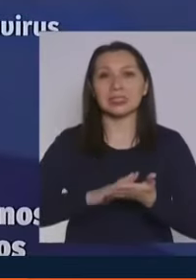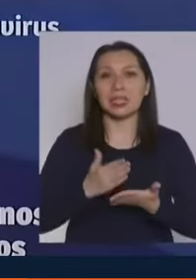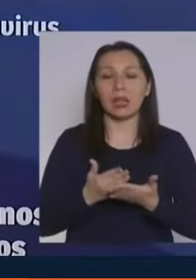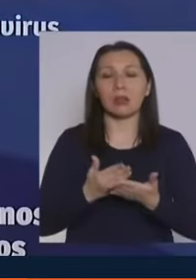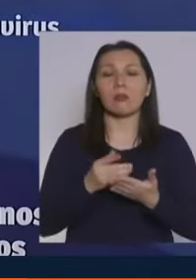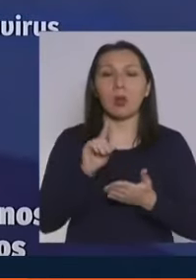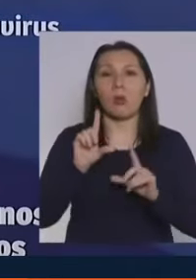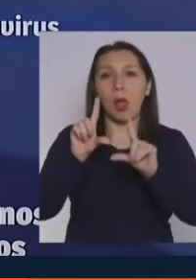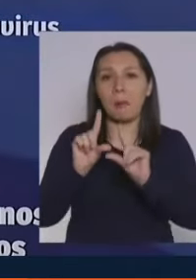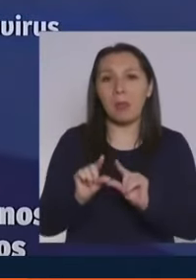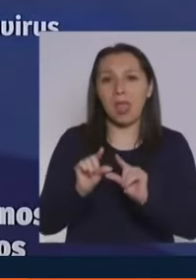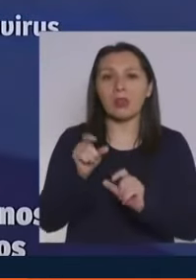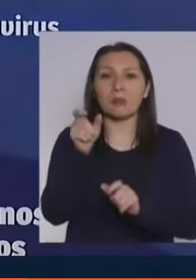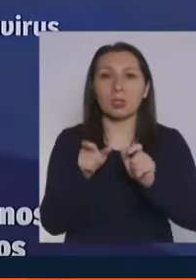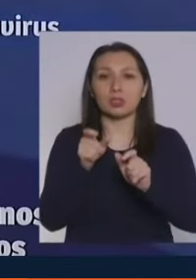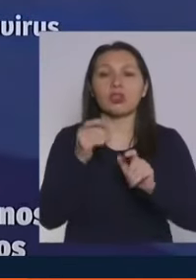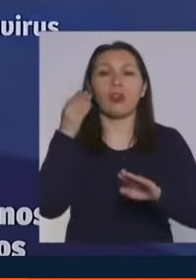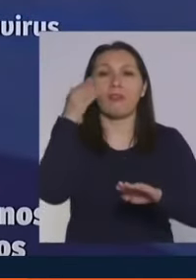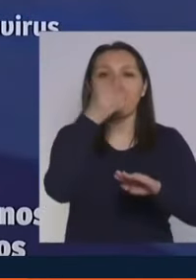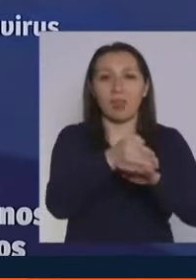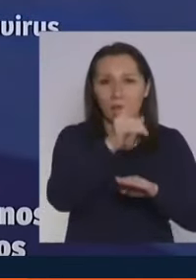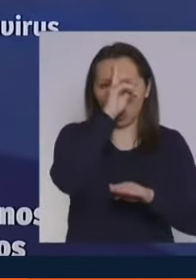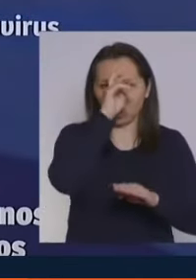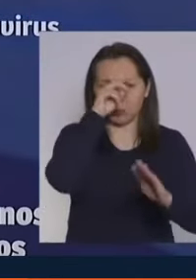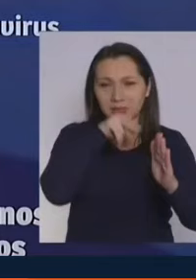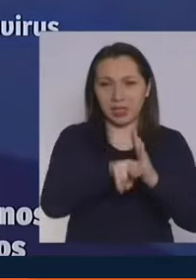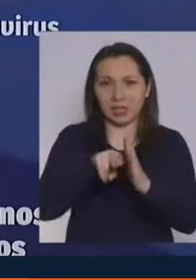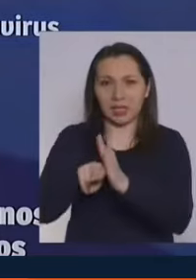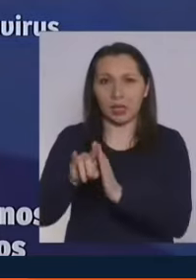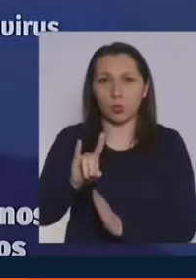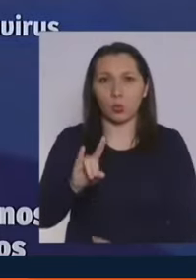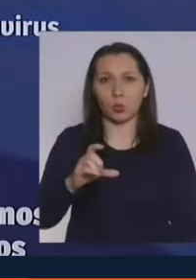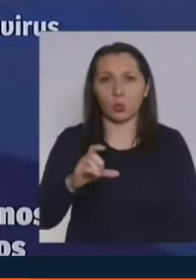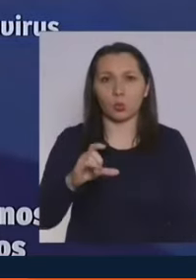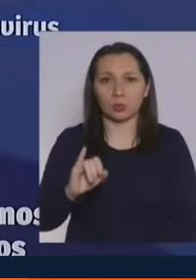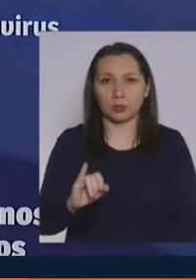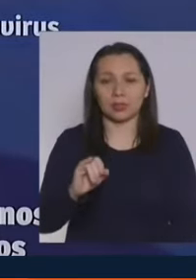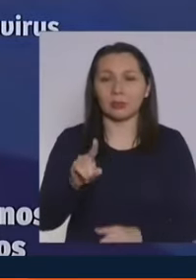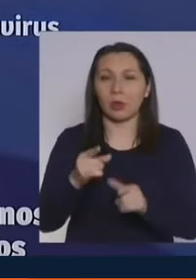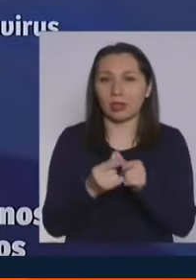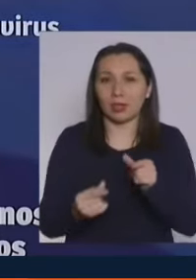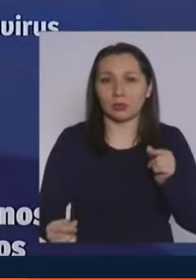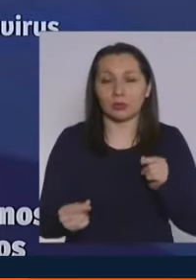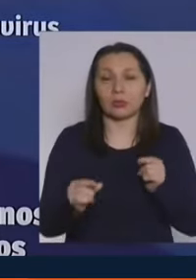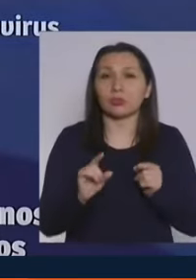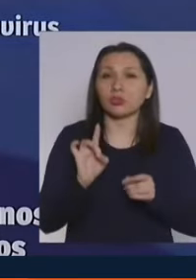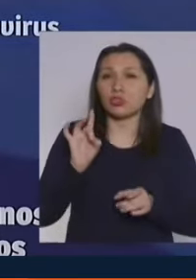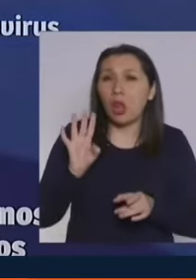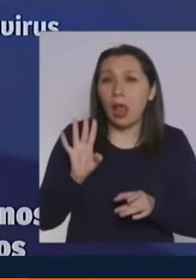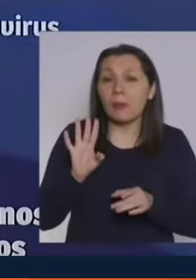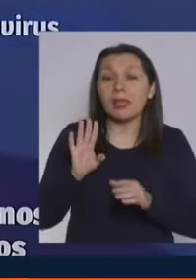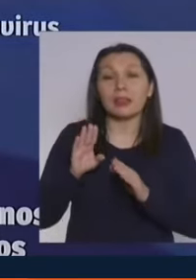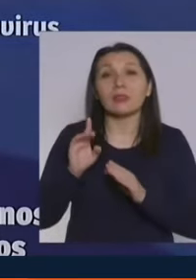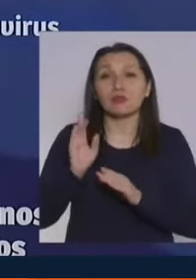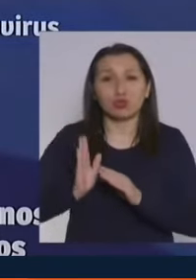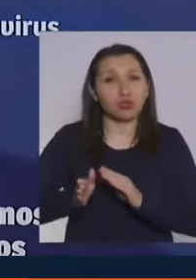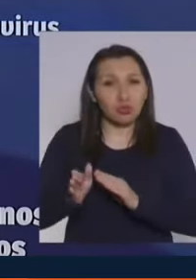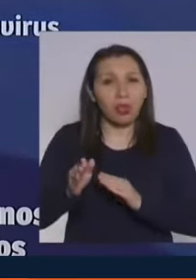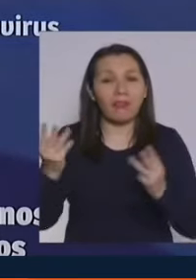una disminución de la ocupación de camas UCI a nivel nacional, excepto en Magallanes,